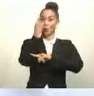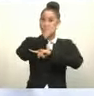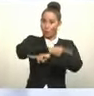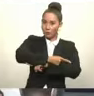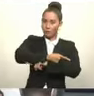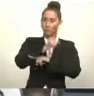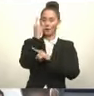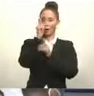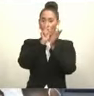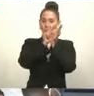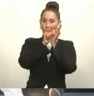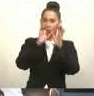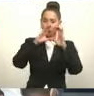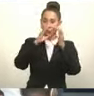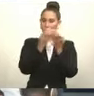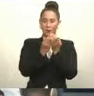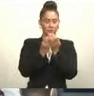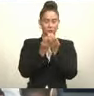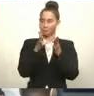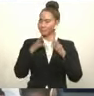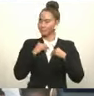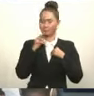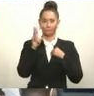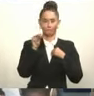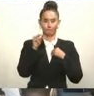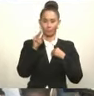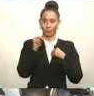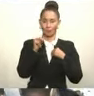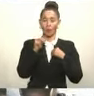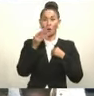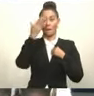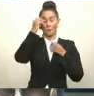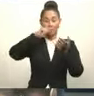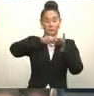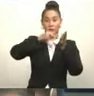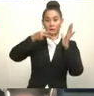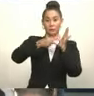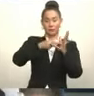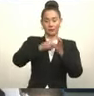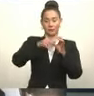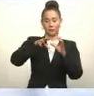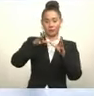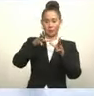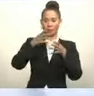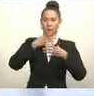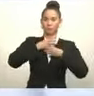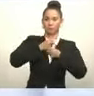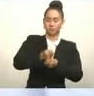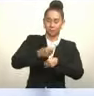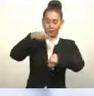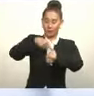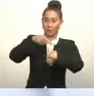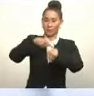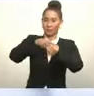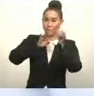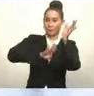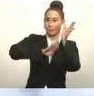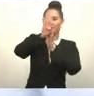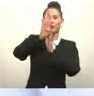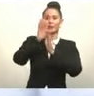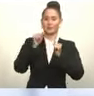de clases no es aceptable para nosotros, porque sería quitarles a ellos un trozo de su tiempo más productivo